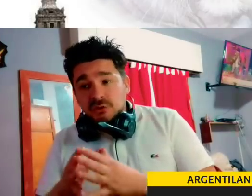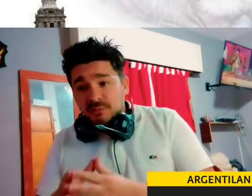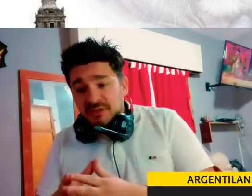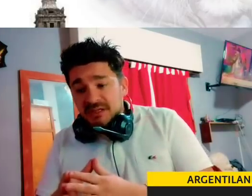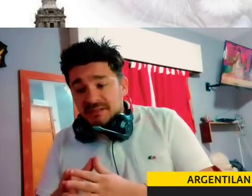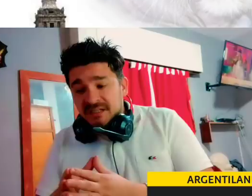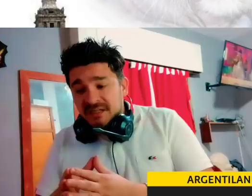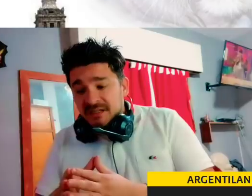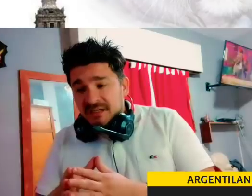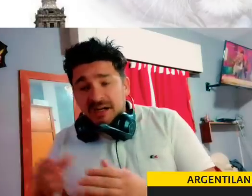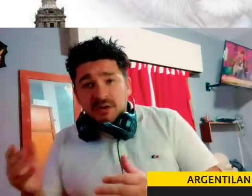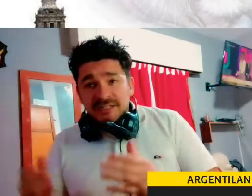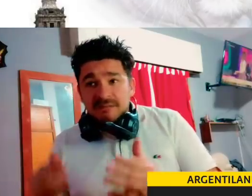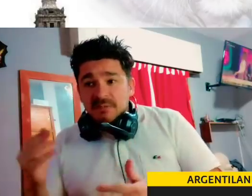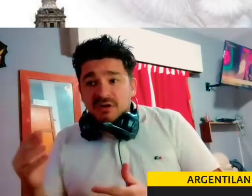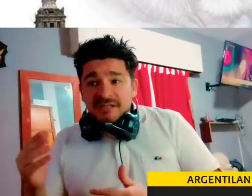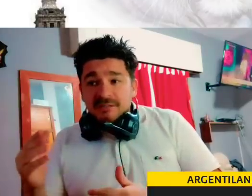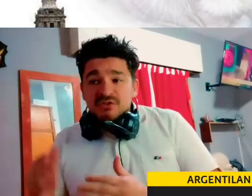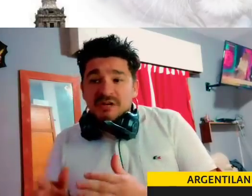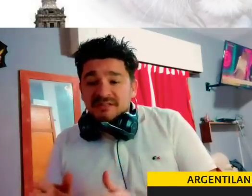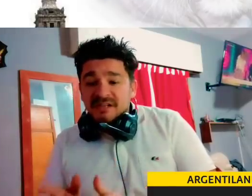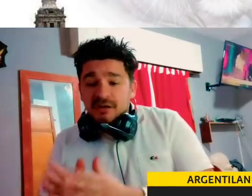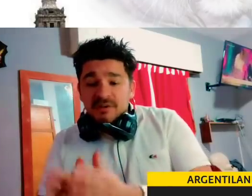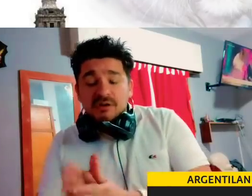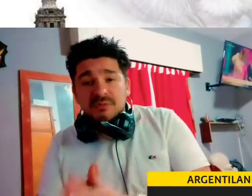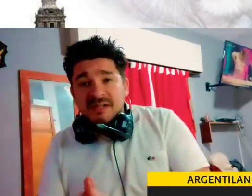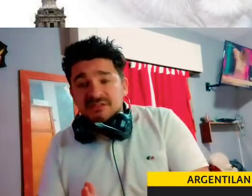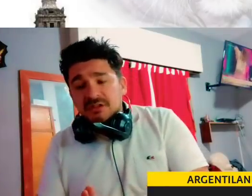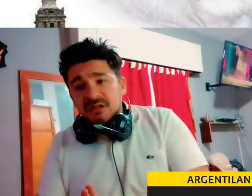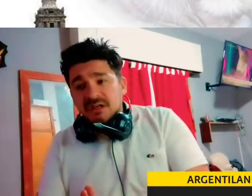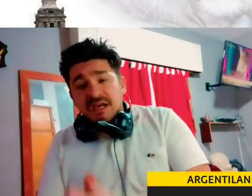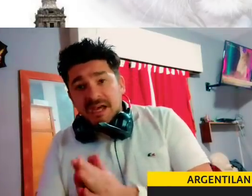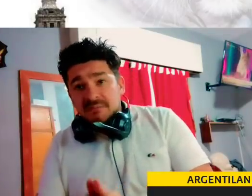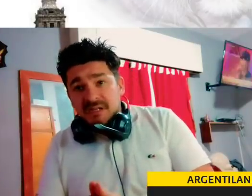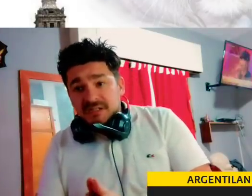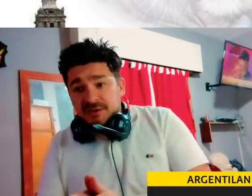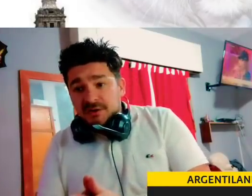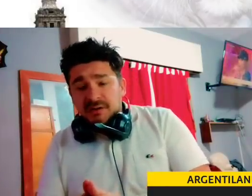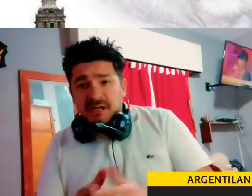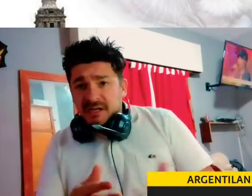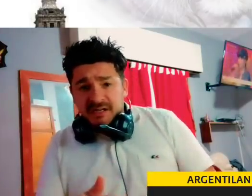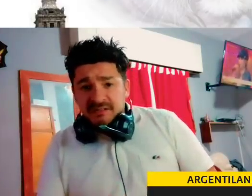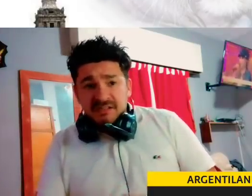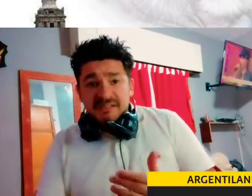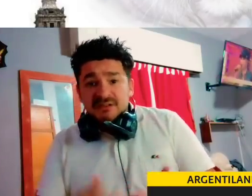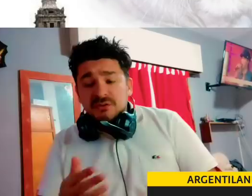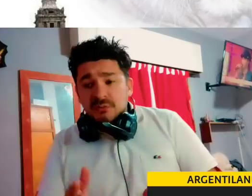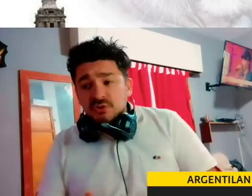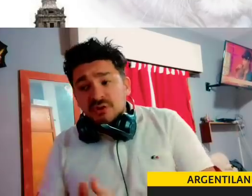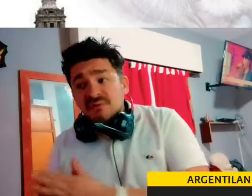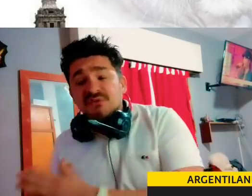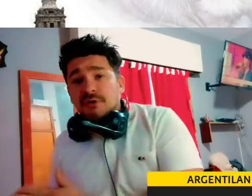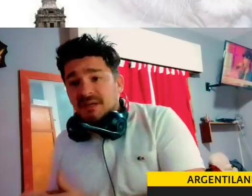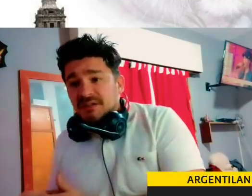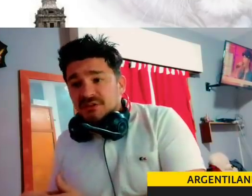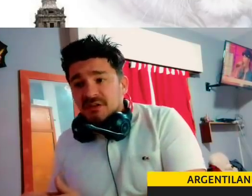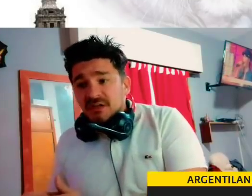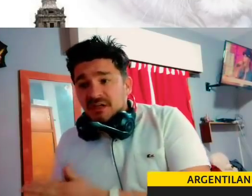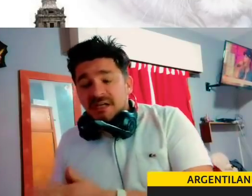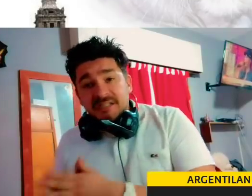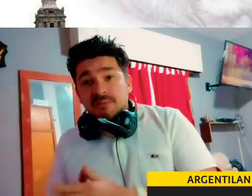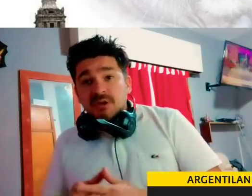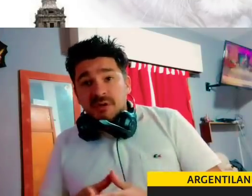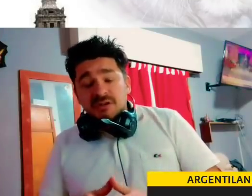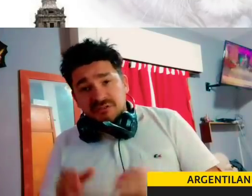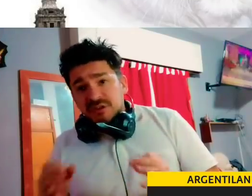Ebrard y su grupo de gente. Algo que también me molesta muchas veces, que los medios de comunicación en México, en Argentina y en todo el mundo no informan